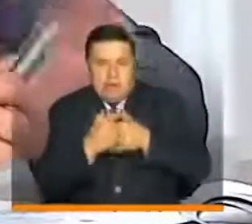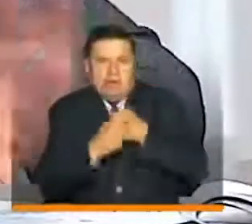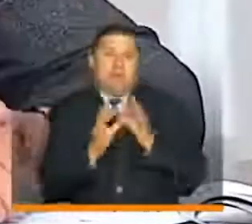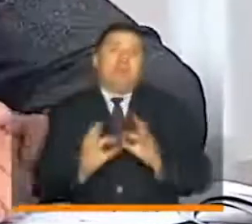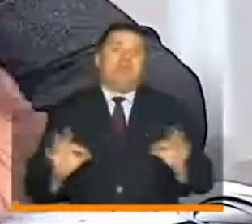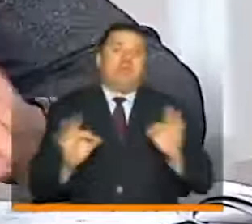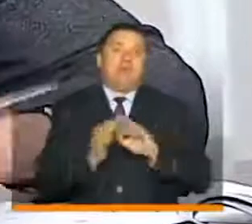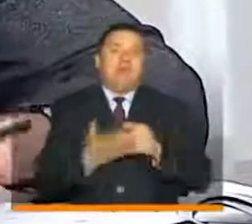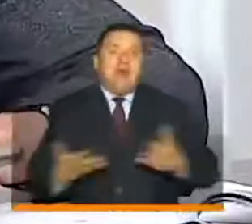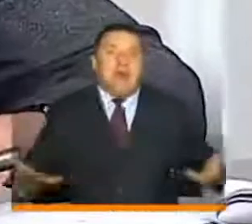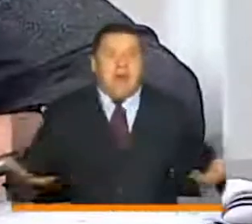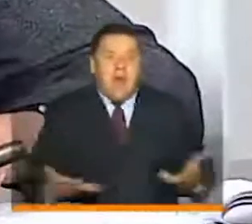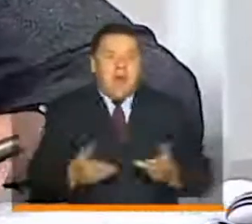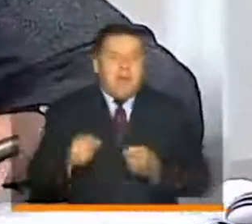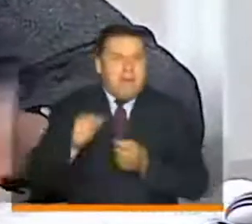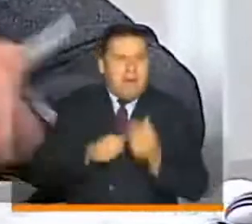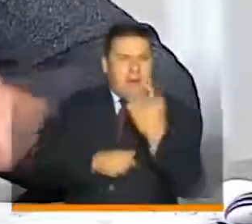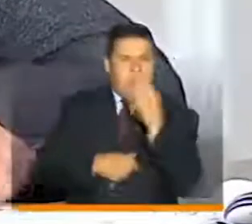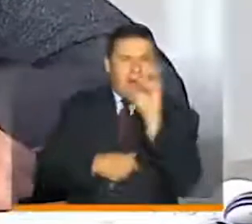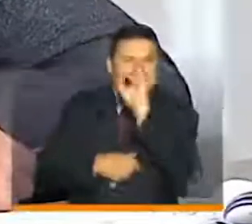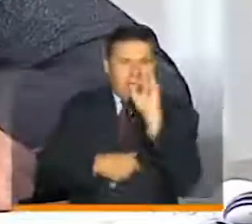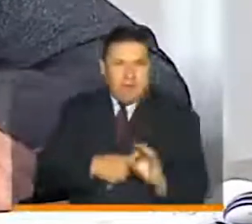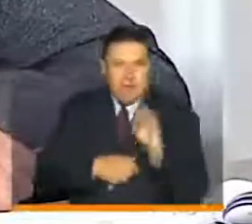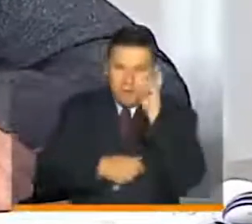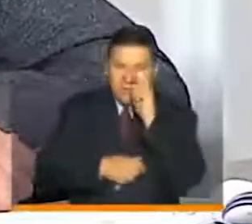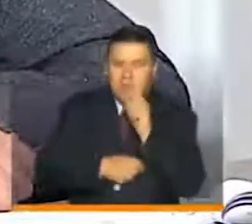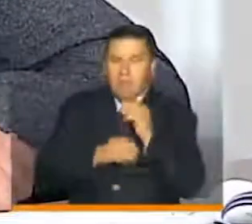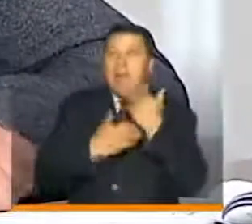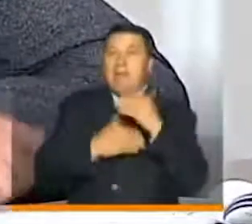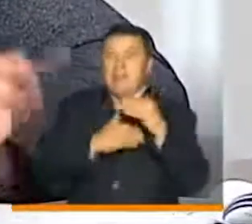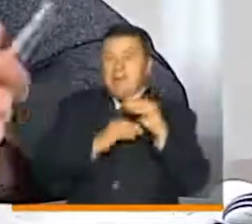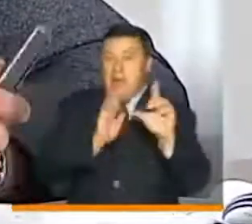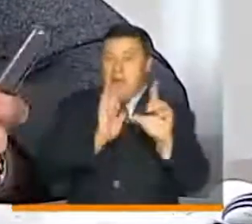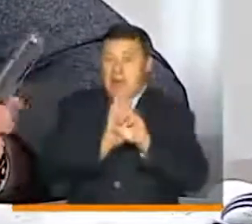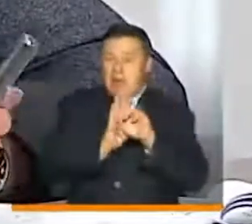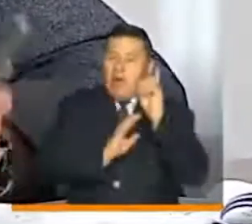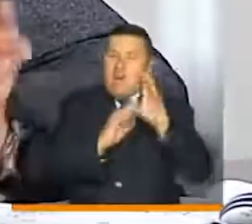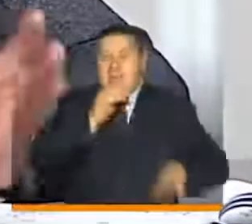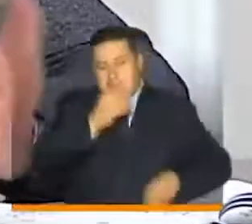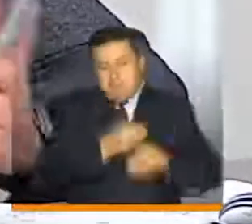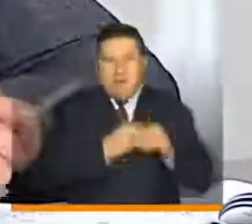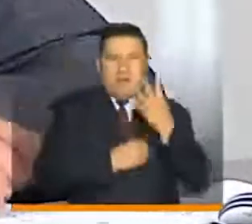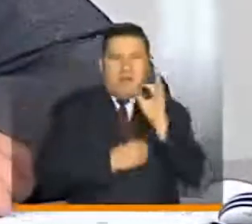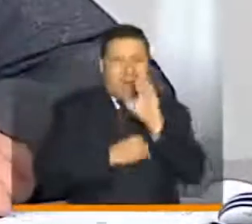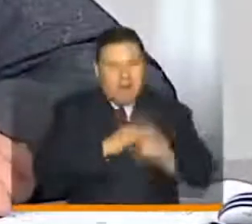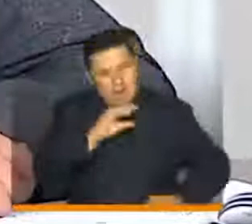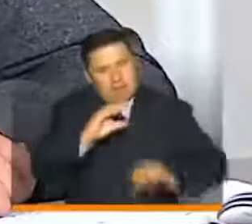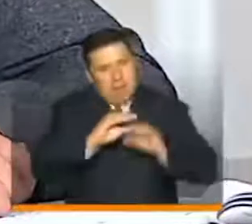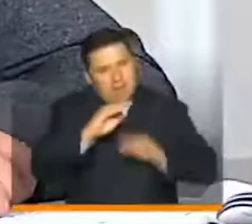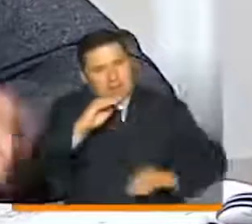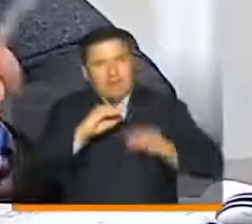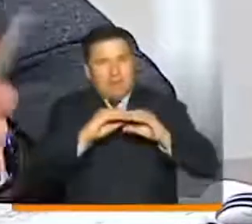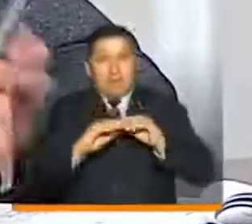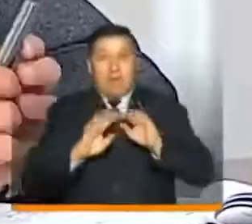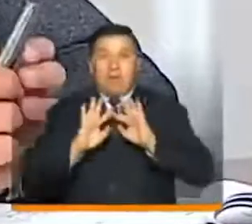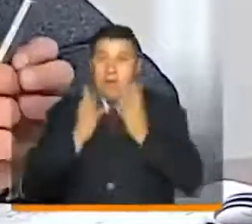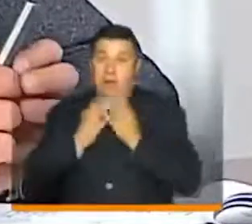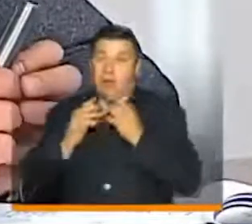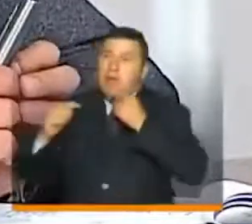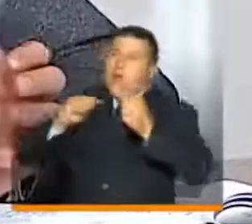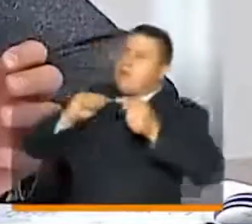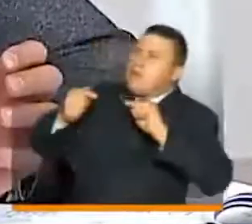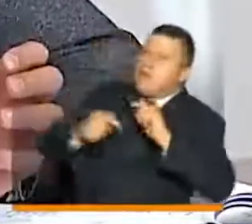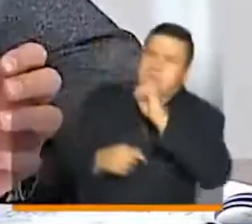ha ayudado con ese subsidio del 40% de un salario mínimo. Pero cuando llegamos a la discusión en el Congreso, se tomó la